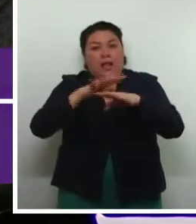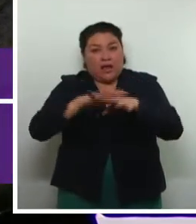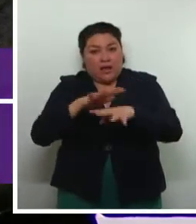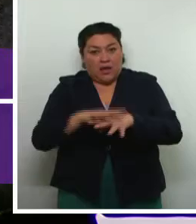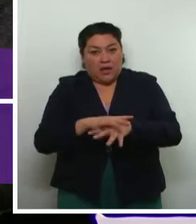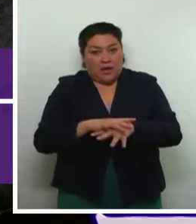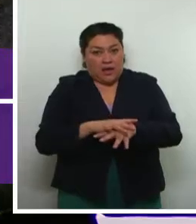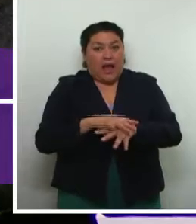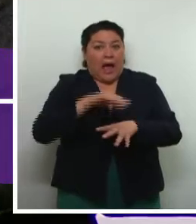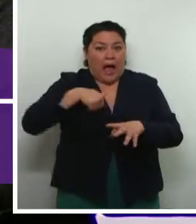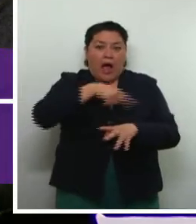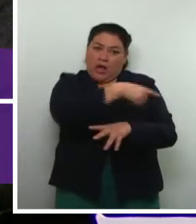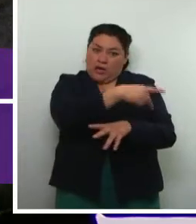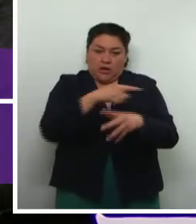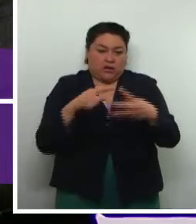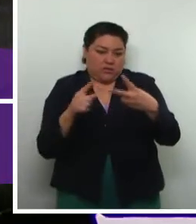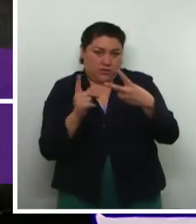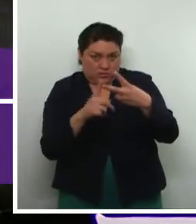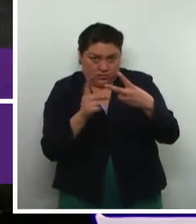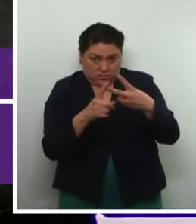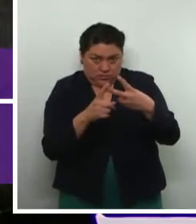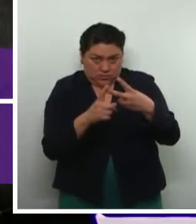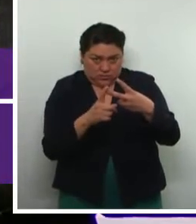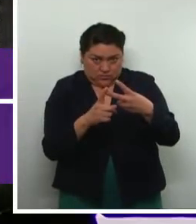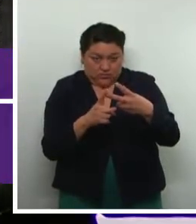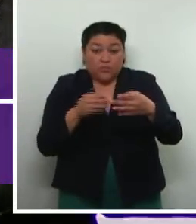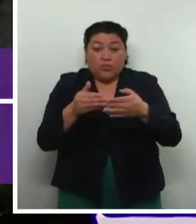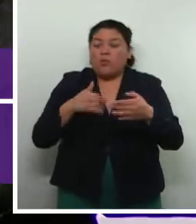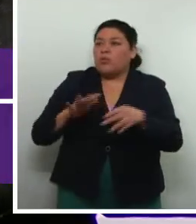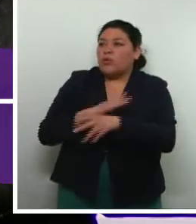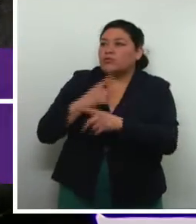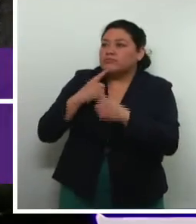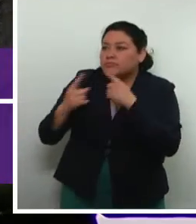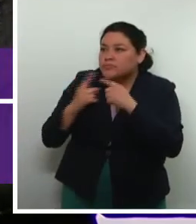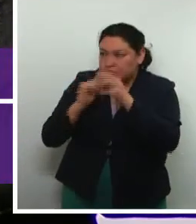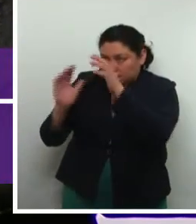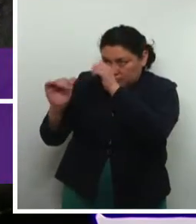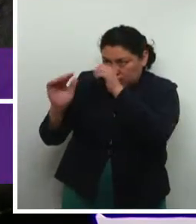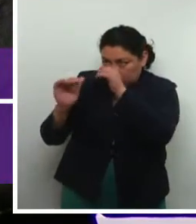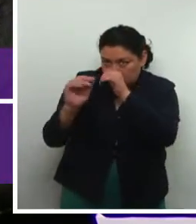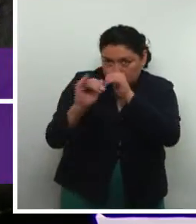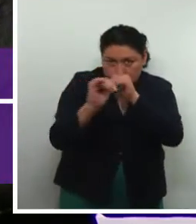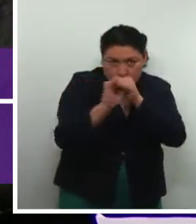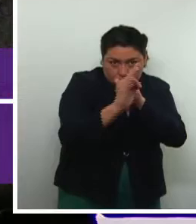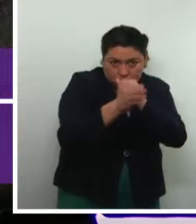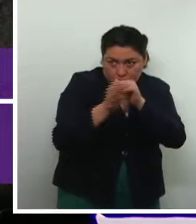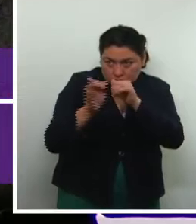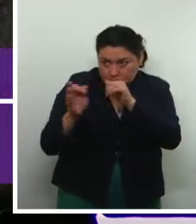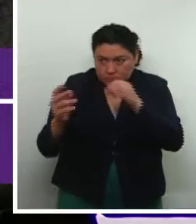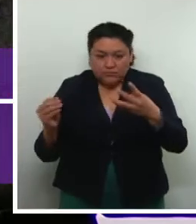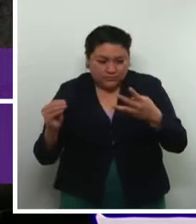propio dictamen, una vez que ha recogido el mayor consenso posible sobre las